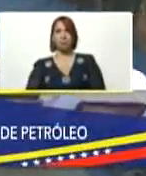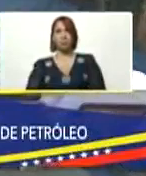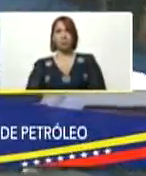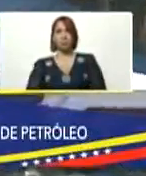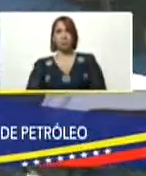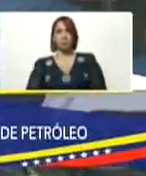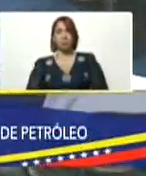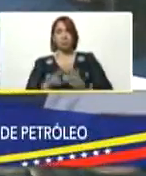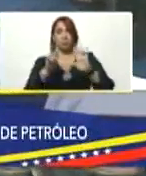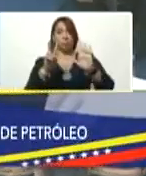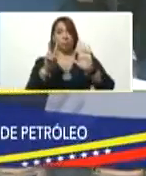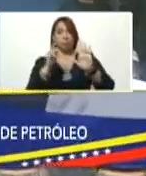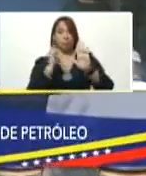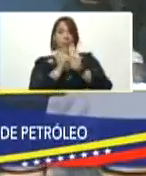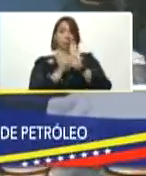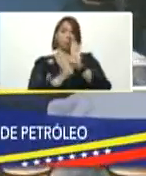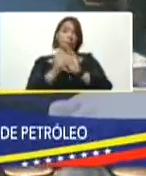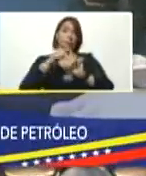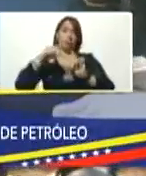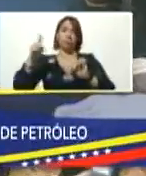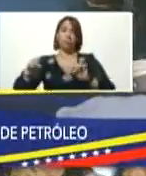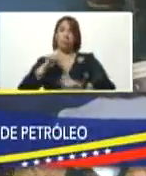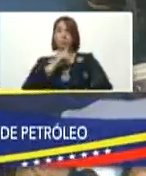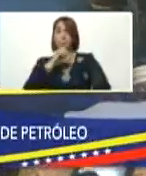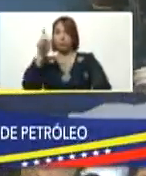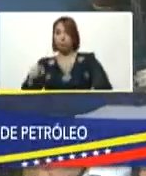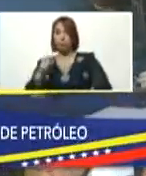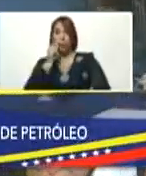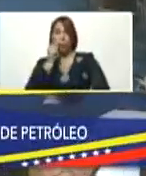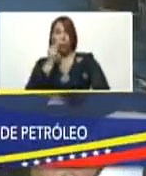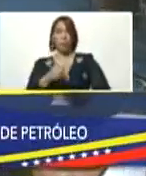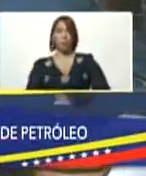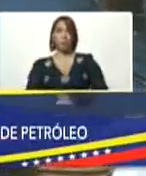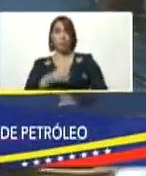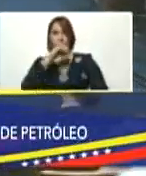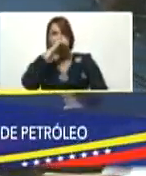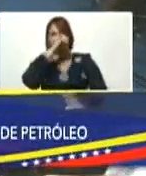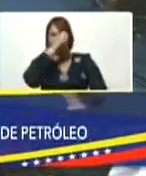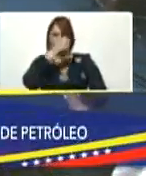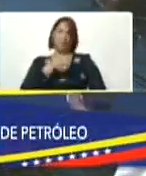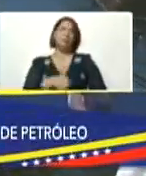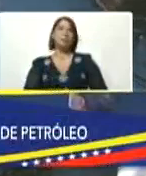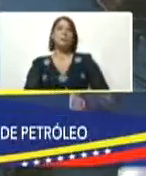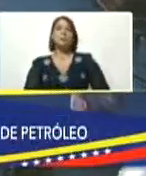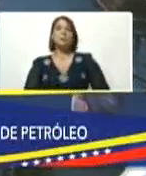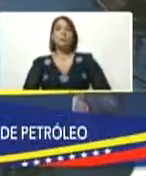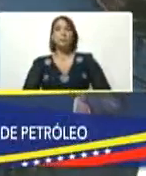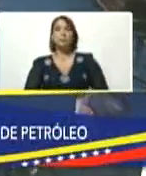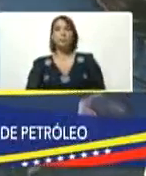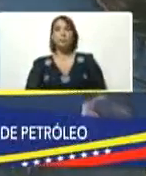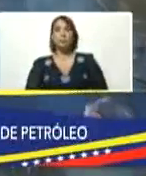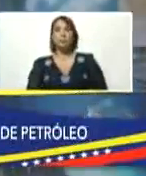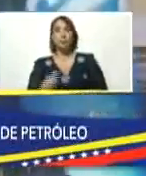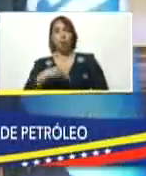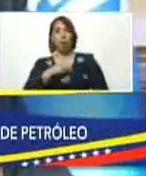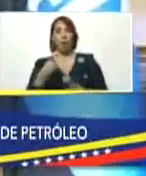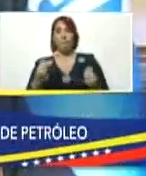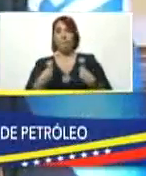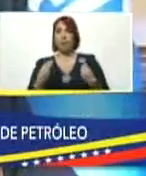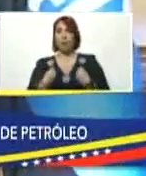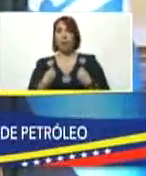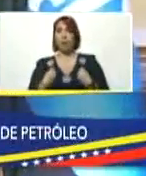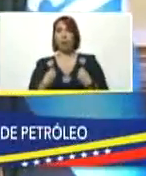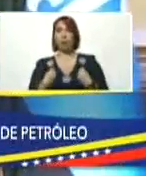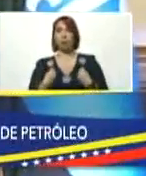siete momentos energéticos fue que lo llamó Barquindo, siete momentos energéticos. Nos ha tocado vivir ahora el sexto y el